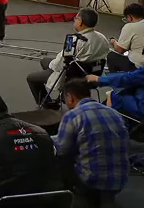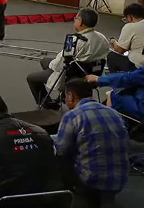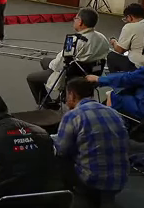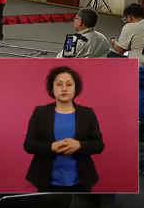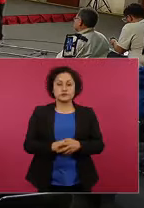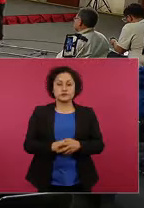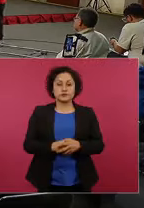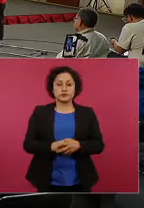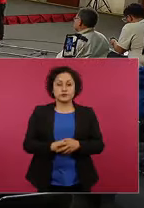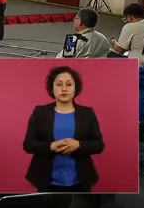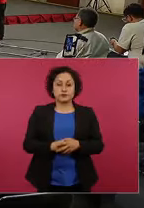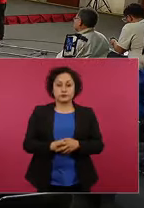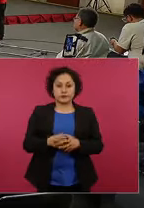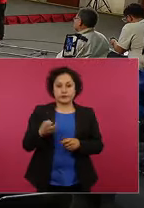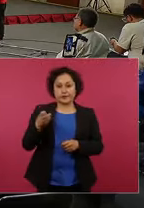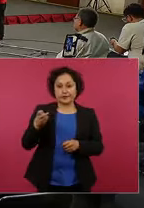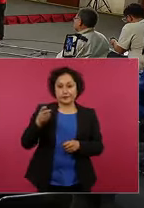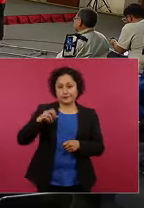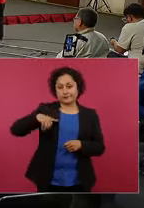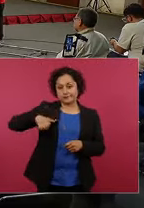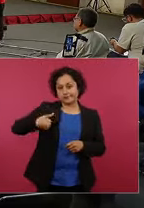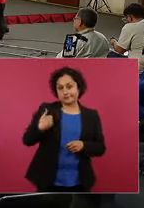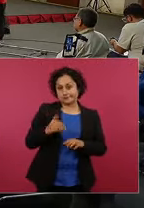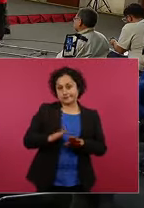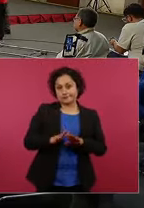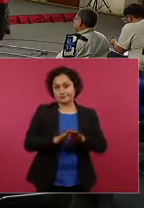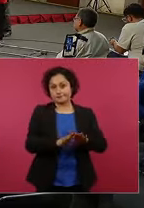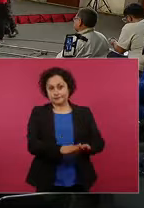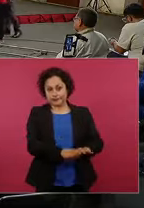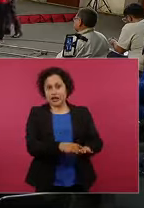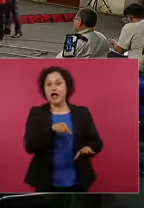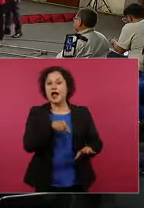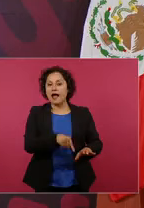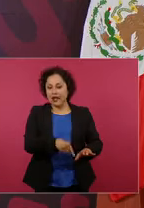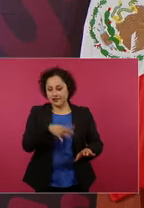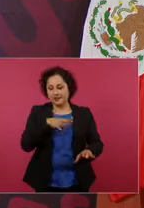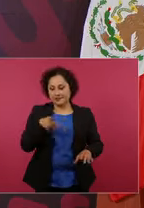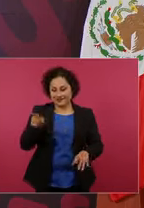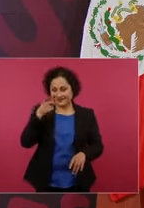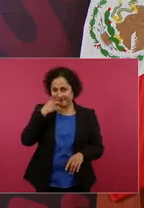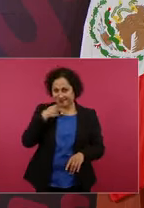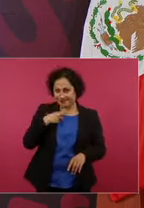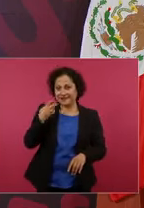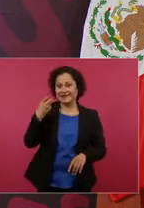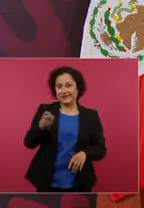está lo de Ixach y otros campos.